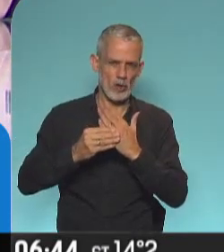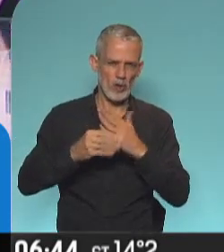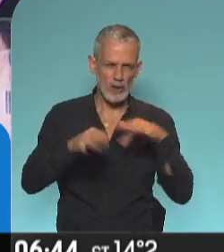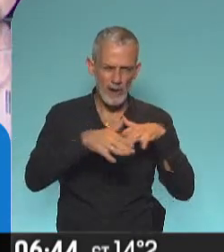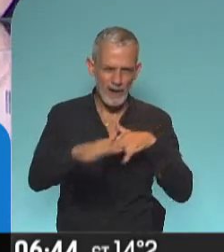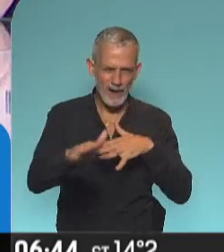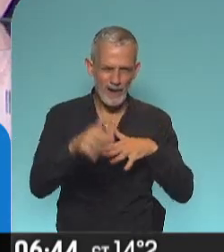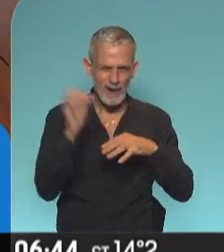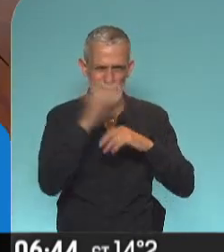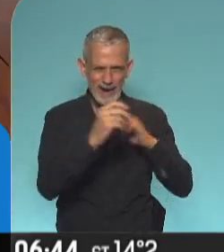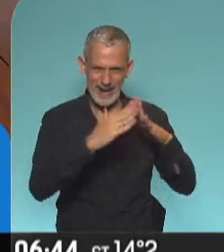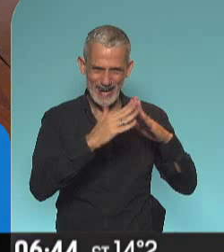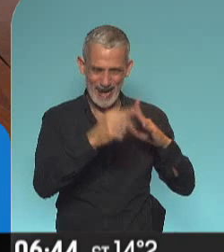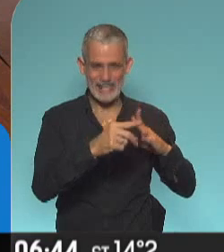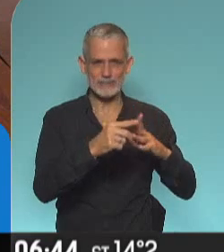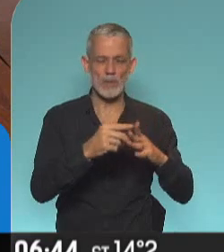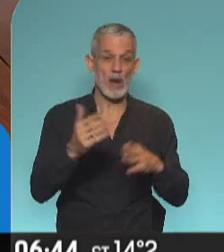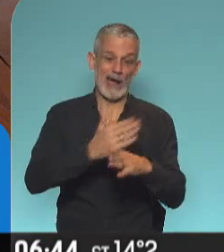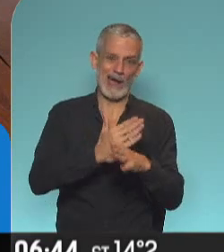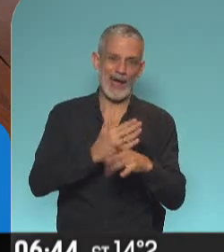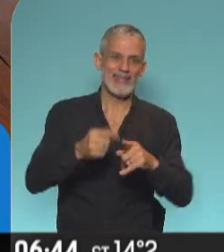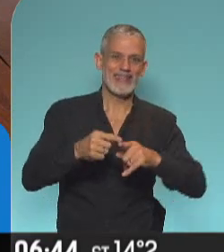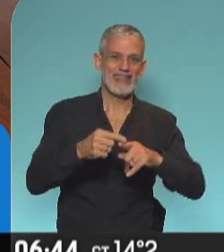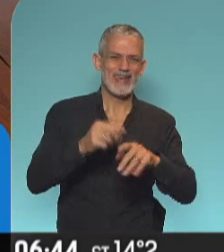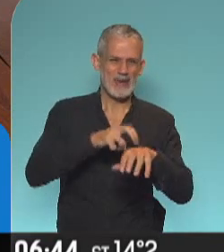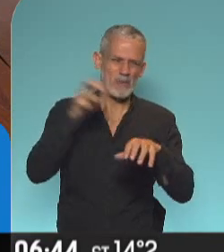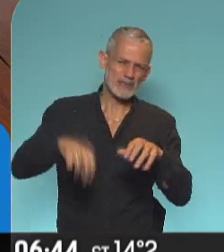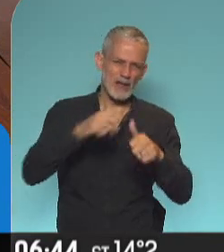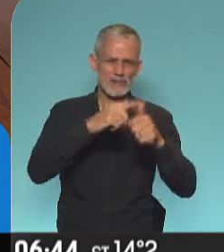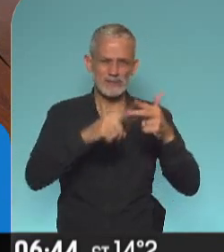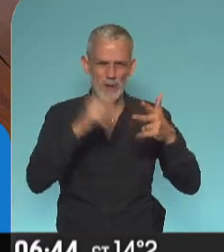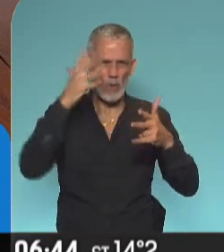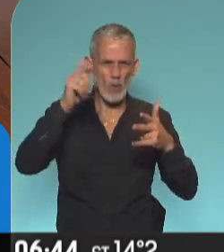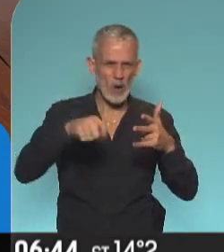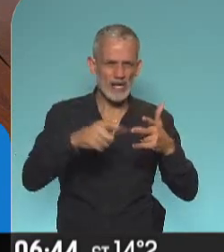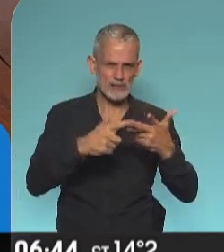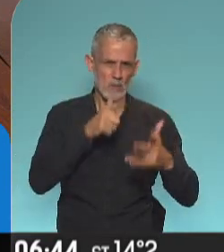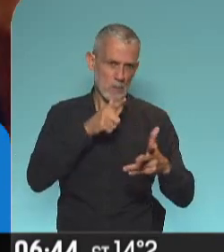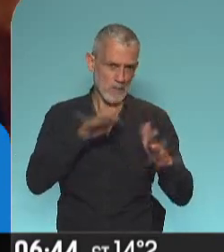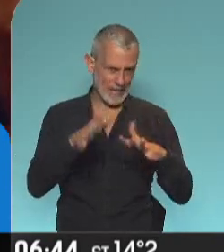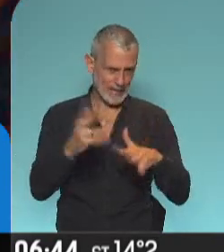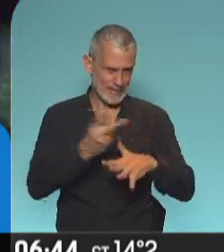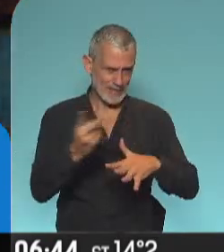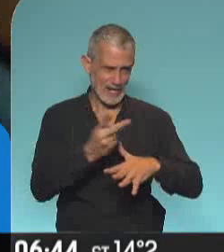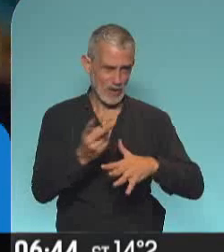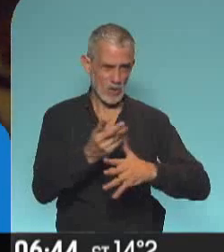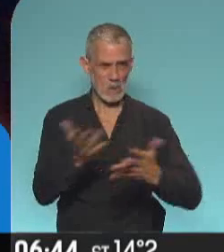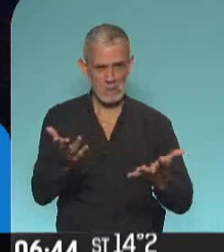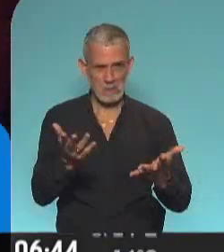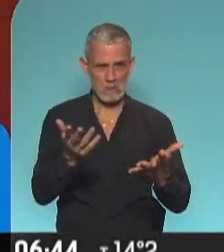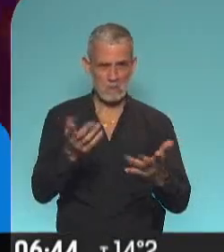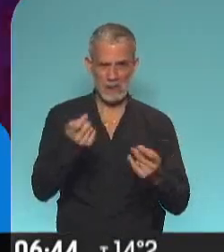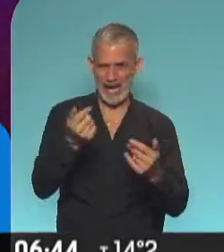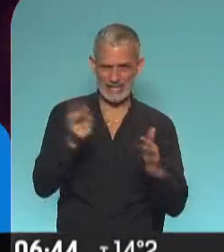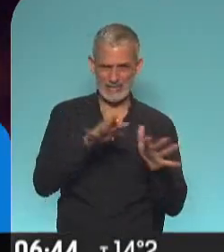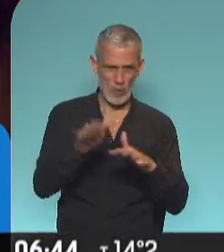de la Nación, previo a que la Corte aceptara el per saltum Y de fueron Bruglia. situaciones, Vero, muy parecidas, ¿eh? Exactamente. Prácticamente Y en no hay ese diferencia en cuanto